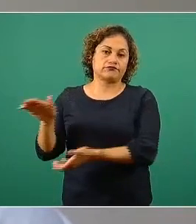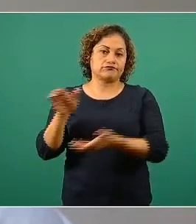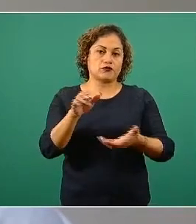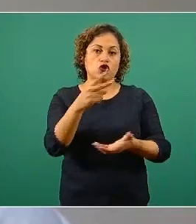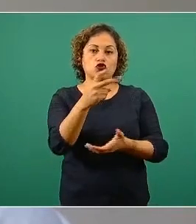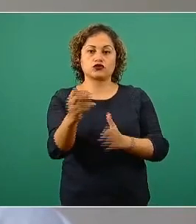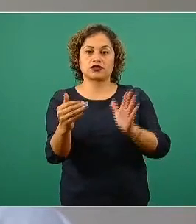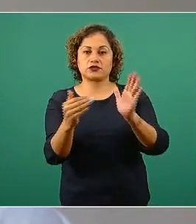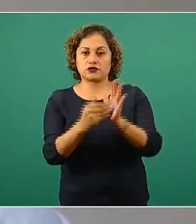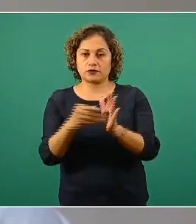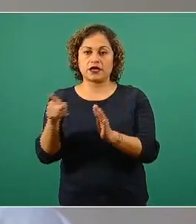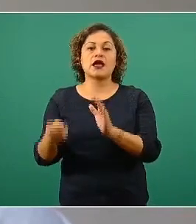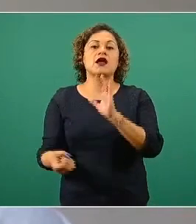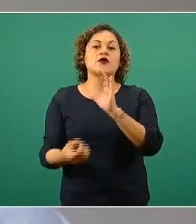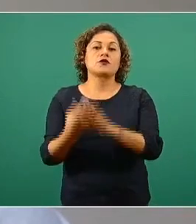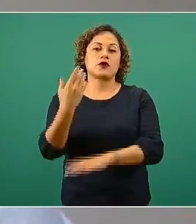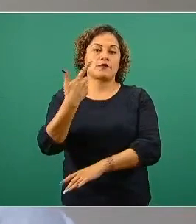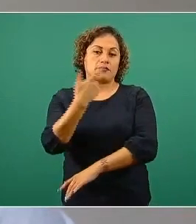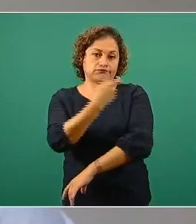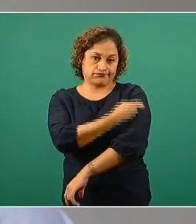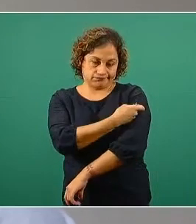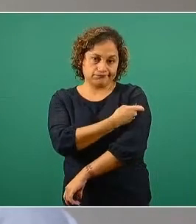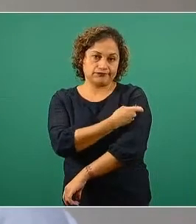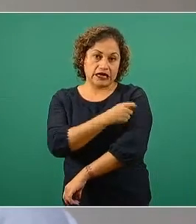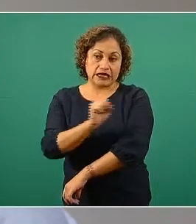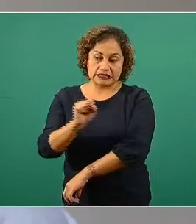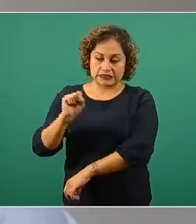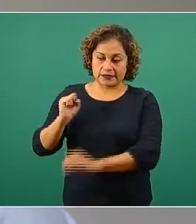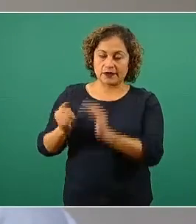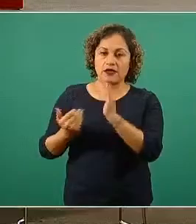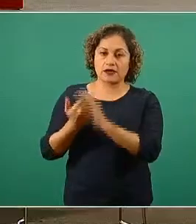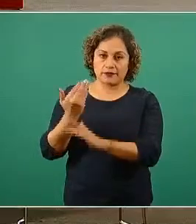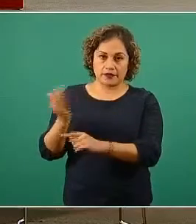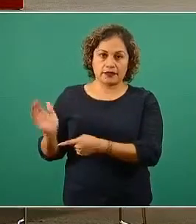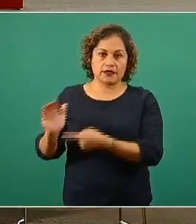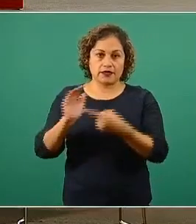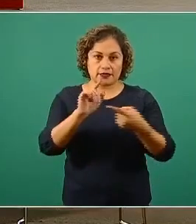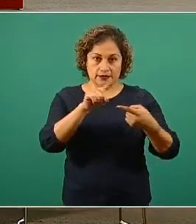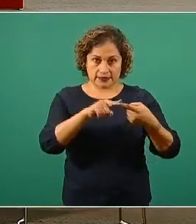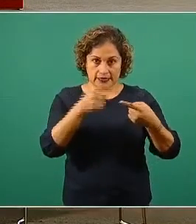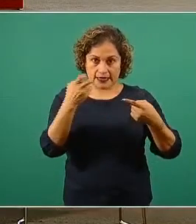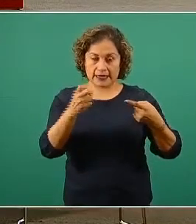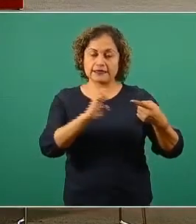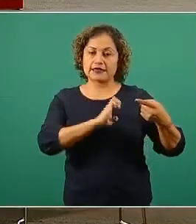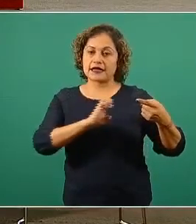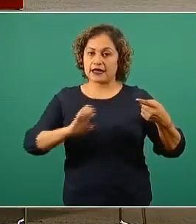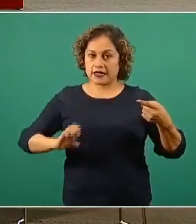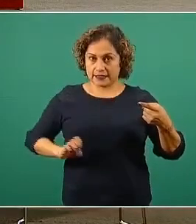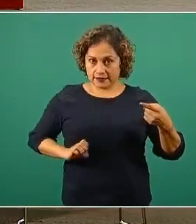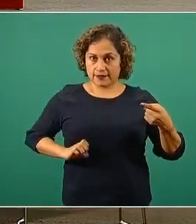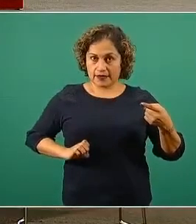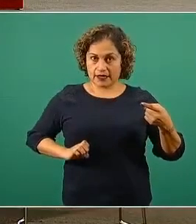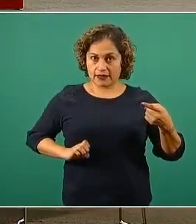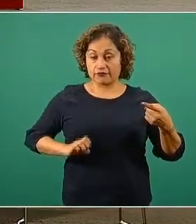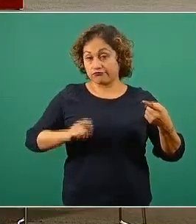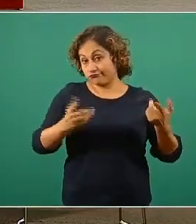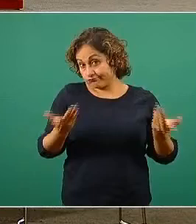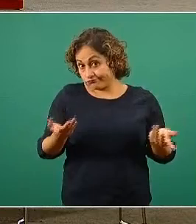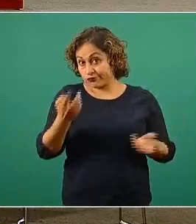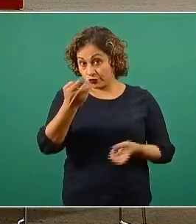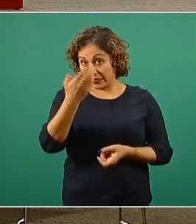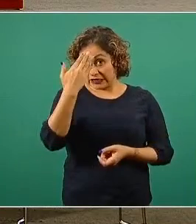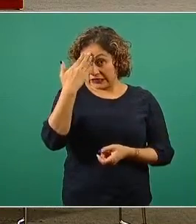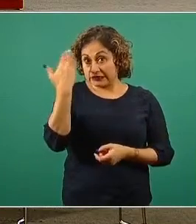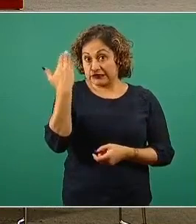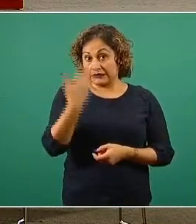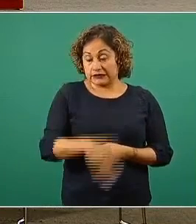vacuna Sinovac que llegaron el sábado en la mañana. Uno, el municipio de Ecatepec, si ustedes lo revisan, es el segundo